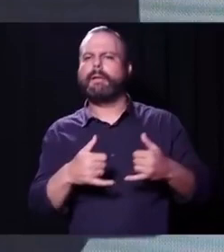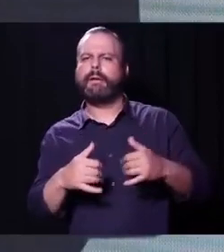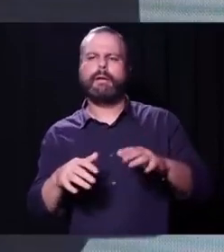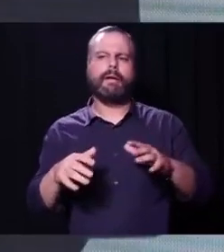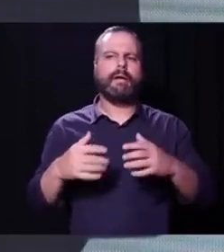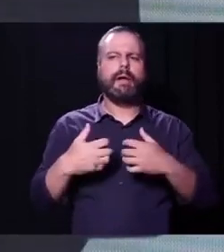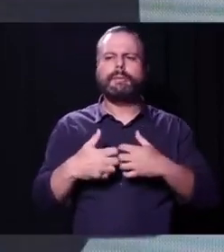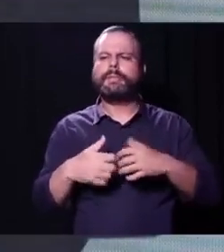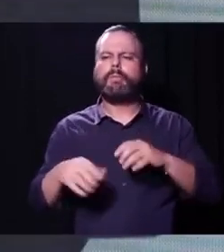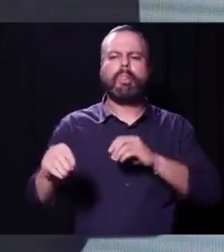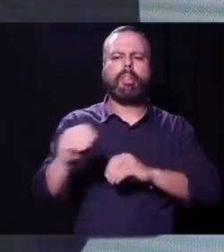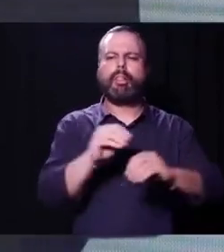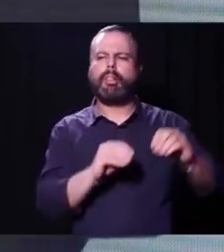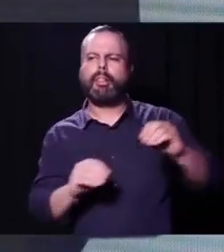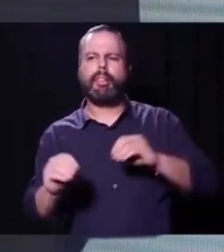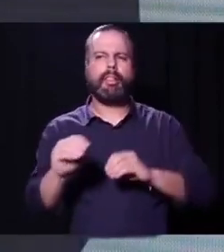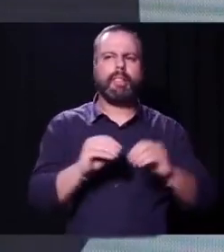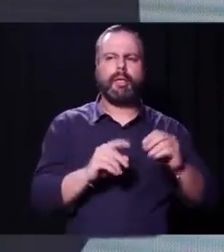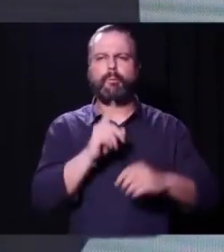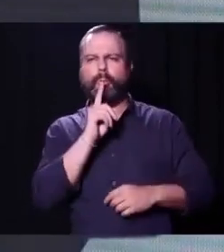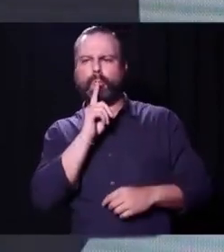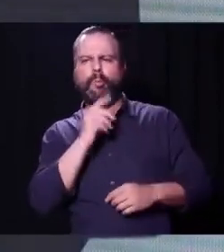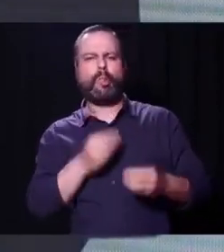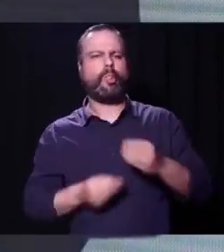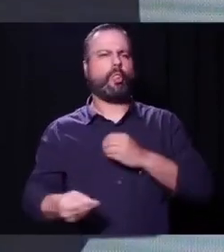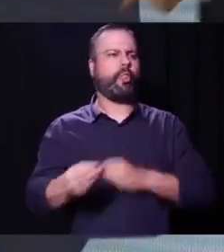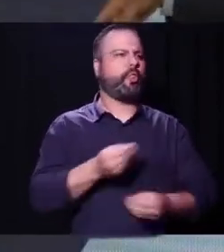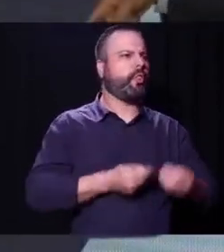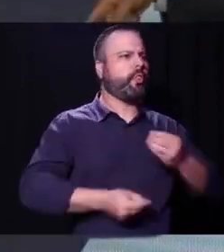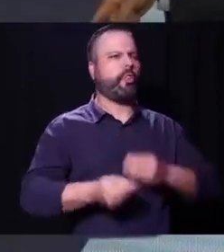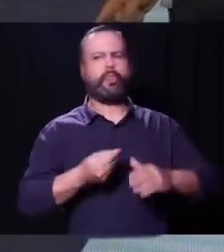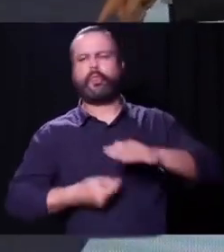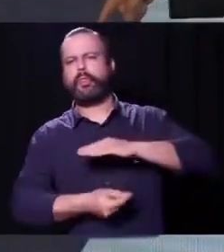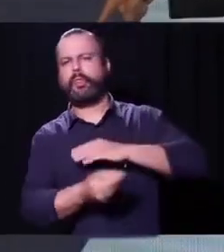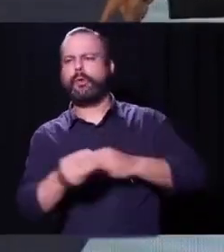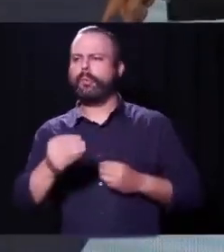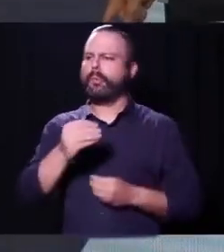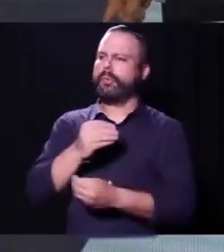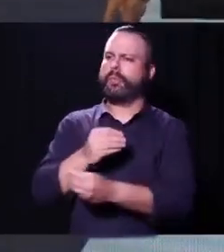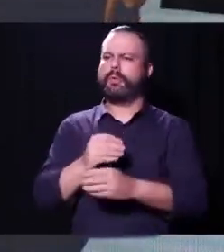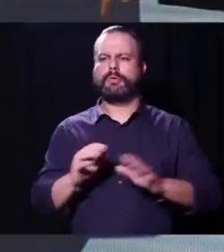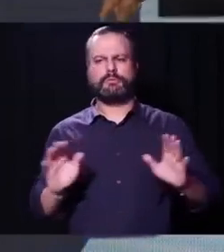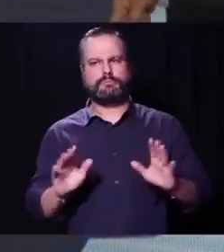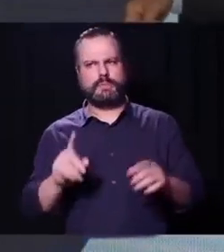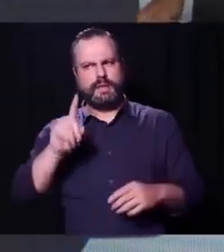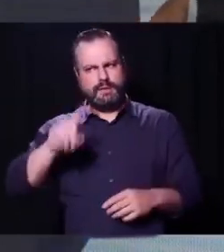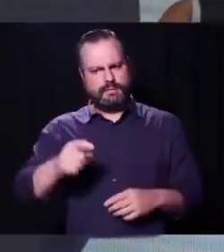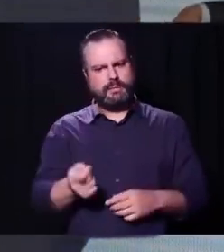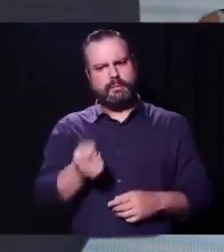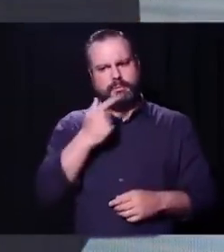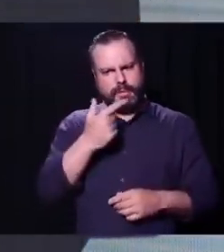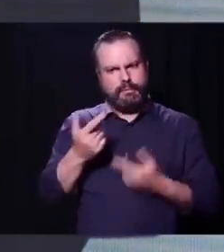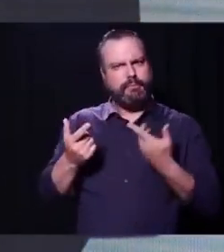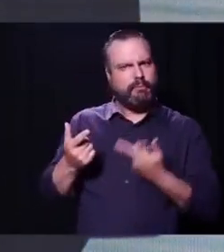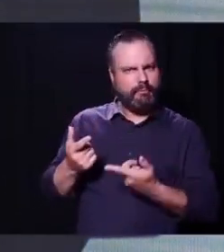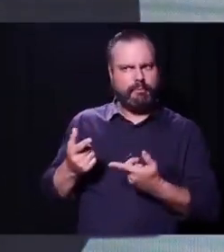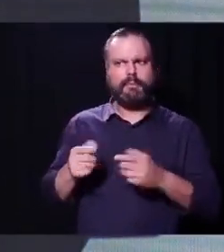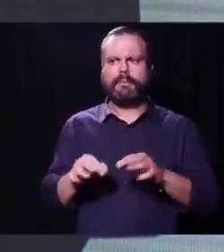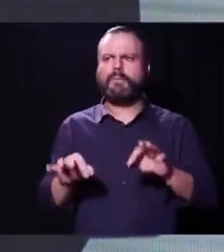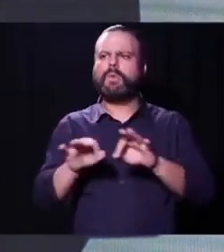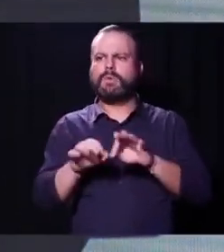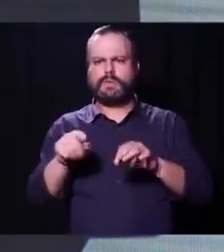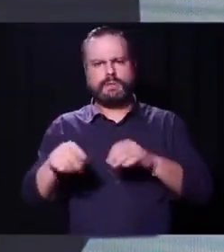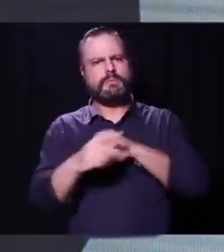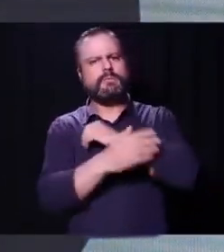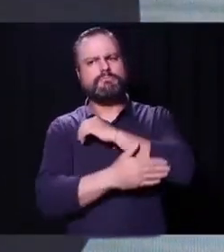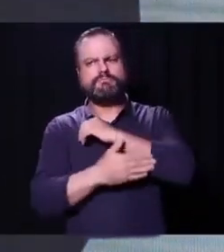recursos por aquí, recursos por allá, para entonces tener que comprar directamente. Y entonces tiene el tema de los medicamentos muy alto en este país. Y por